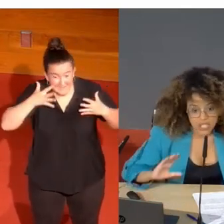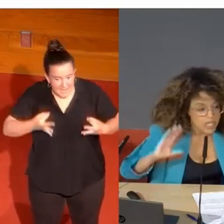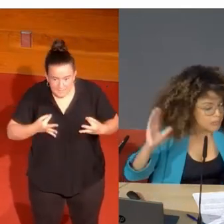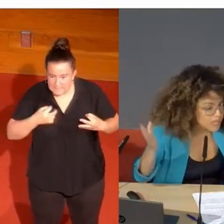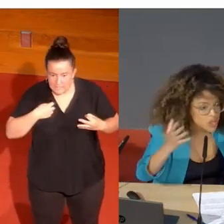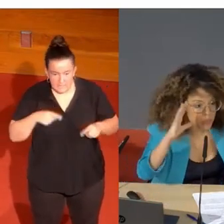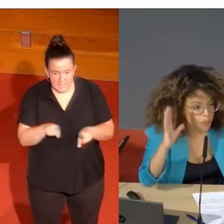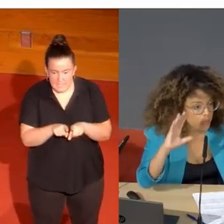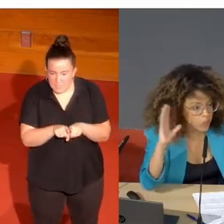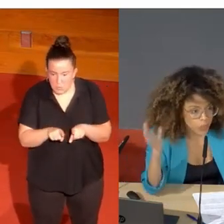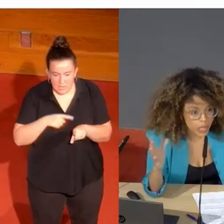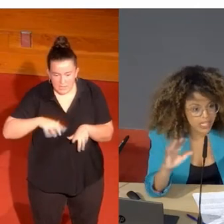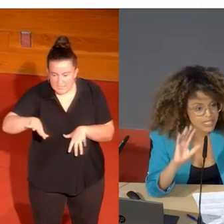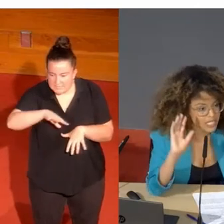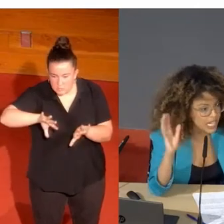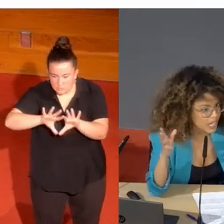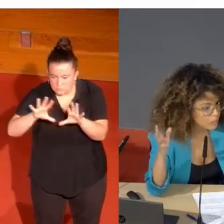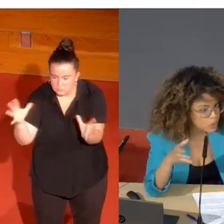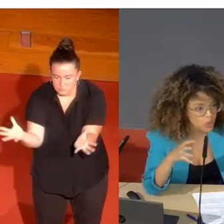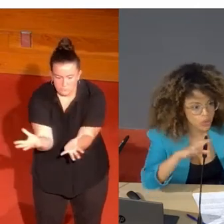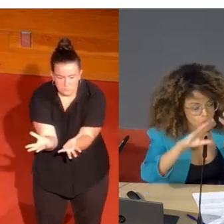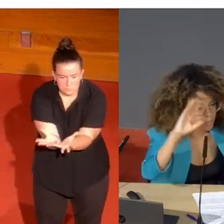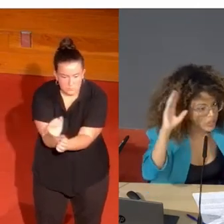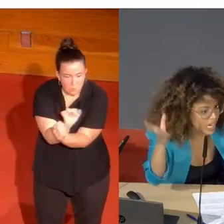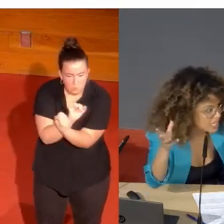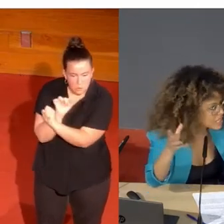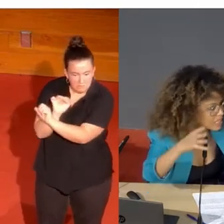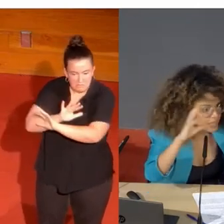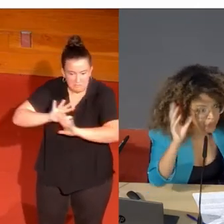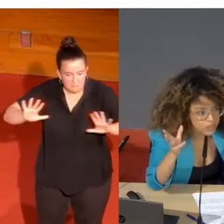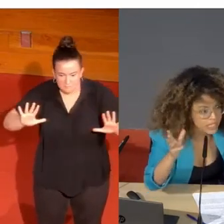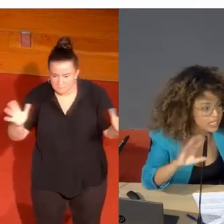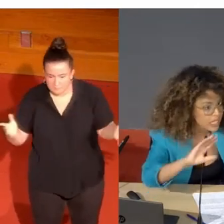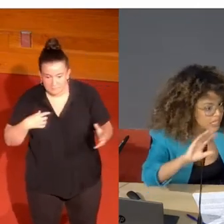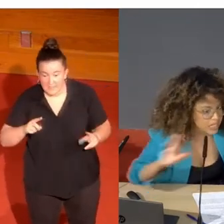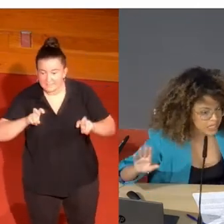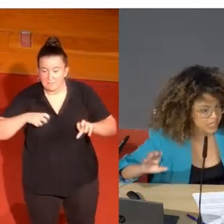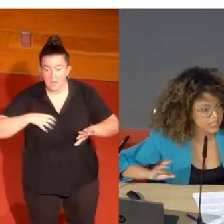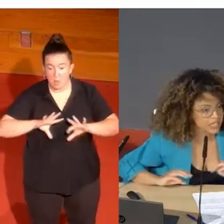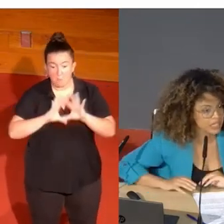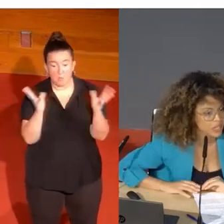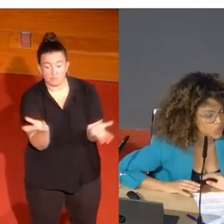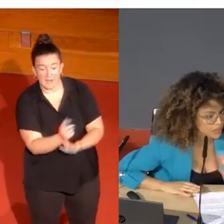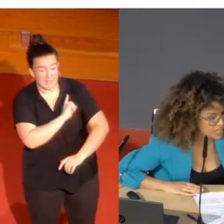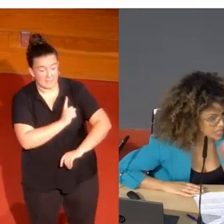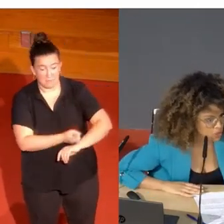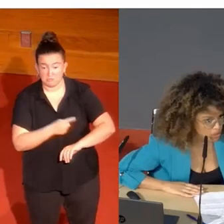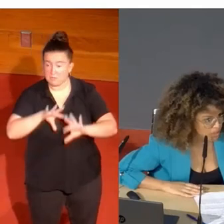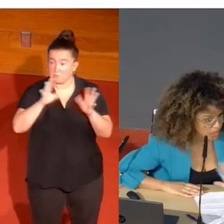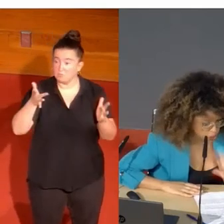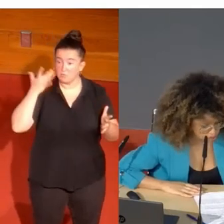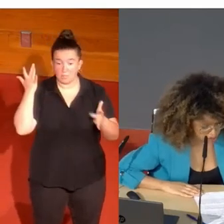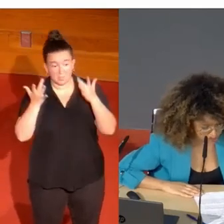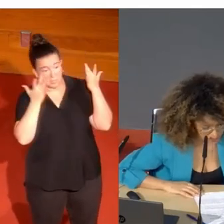conseguido vivir en su propia burbuja distraer al mundo con los mundiales y el de deporte y eh Y de los demás